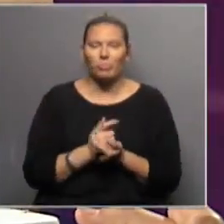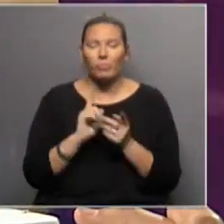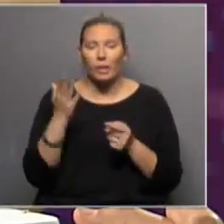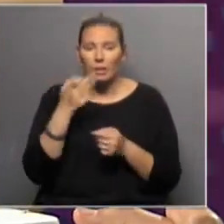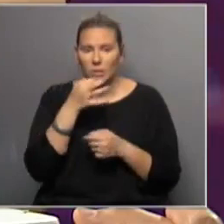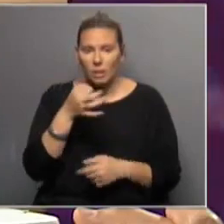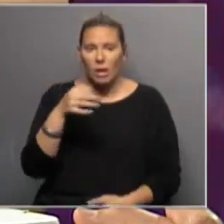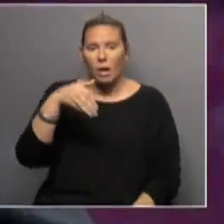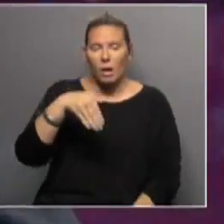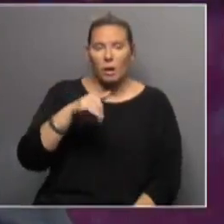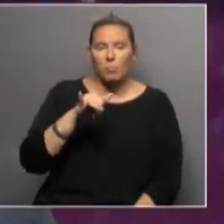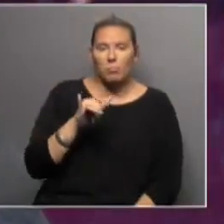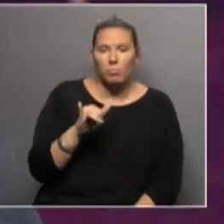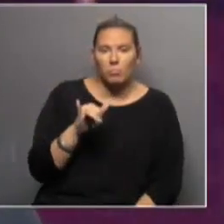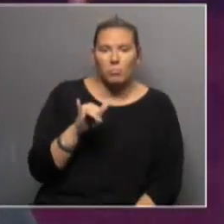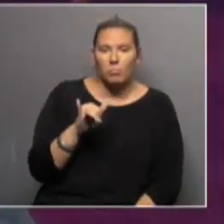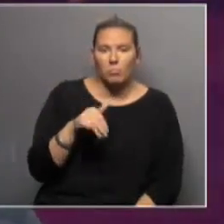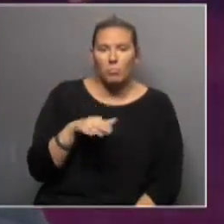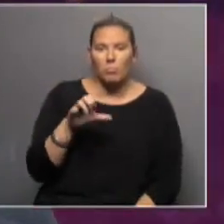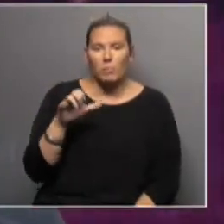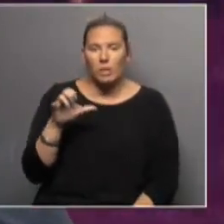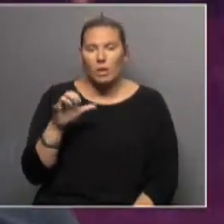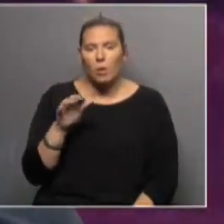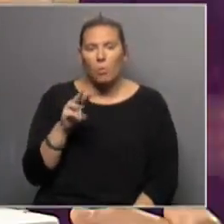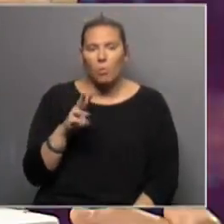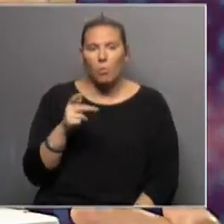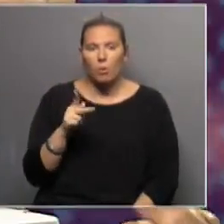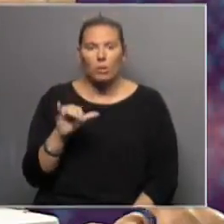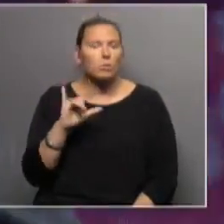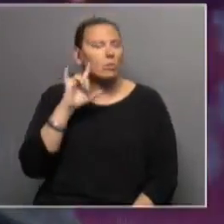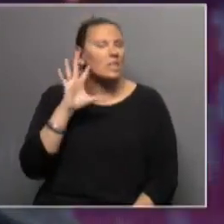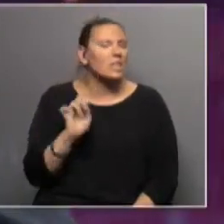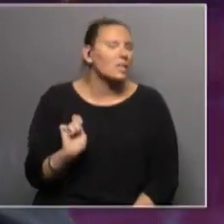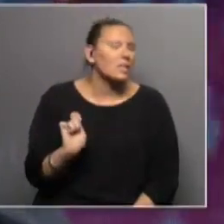vez Milwaukee... No, Milwaukee no sé, no arrancó que muy no bien. Sabes. ¿Por quién apostarías vos?